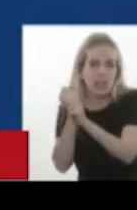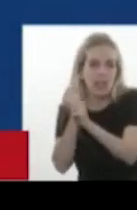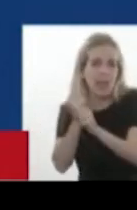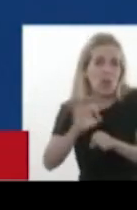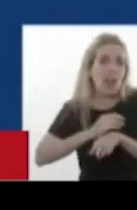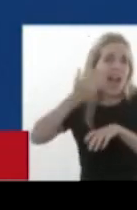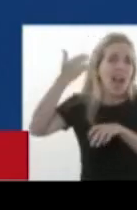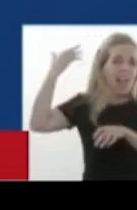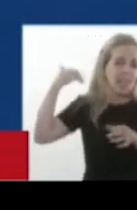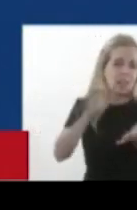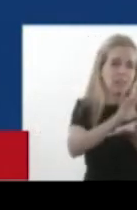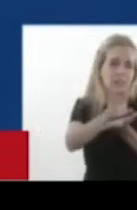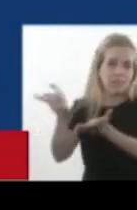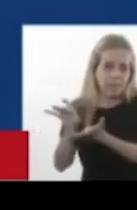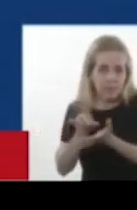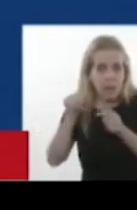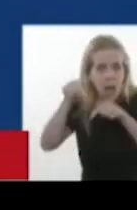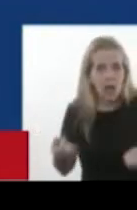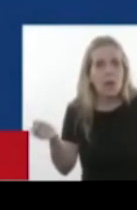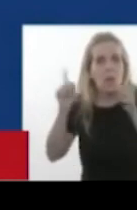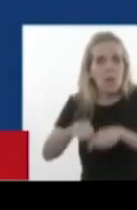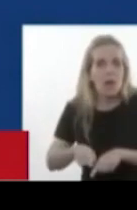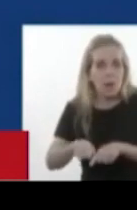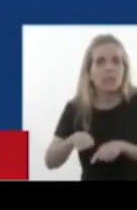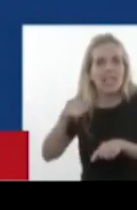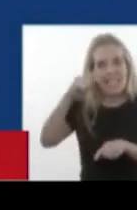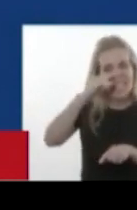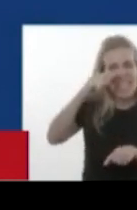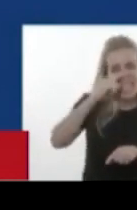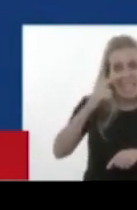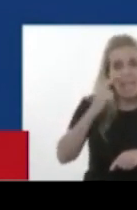perdieron el año pasado durante la pandemia.